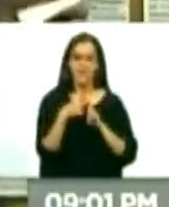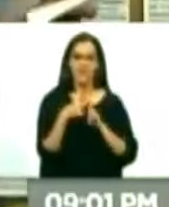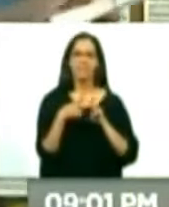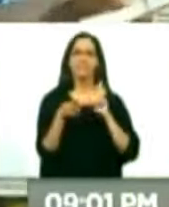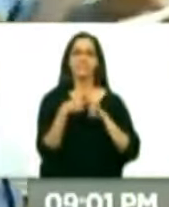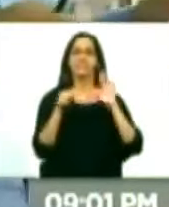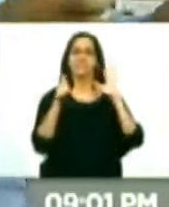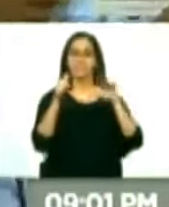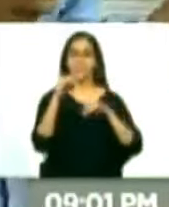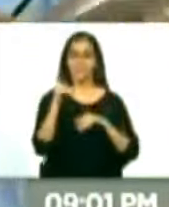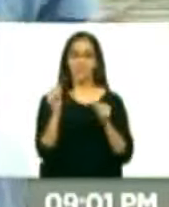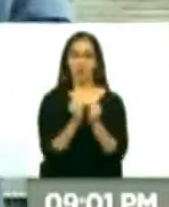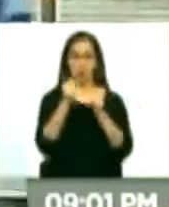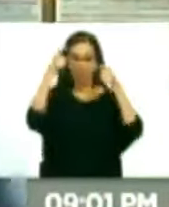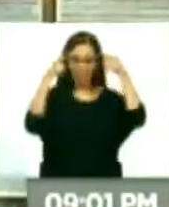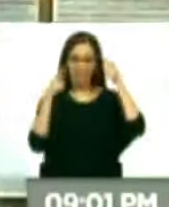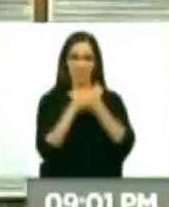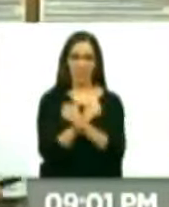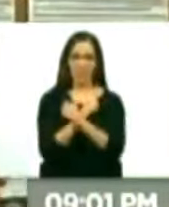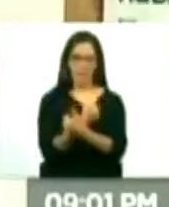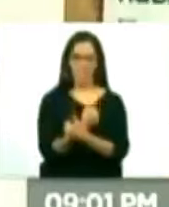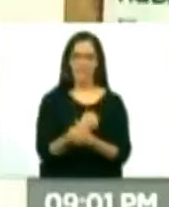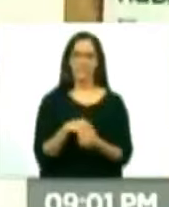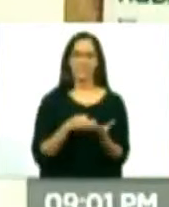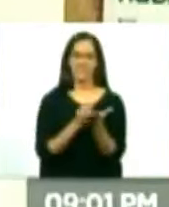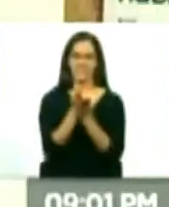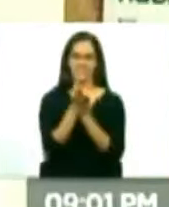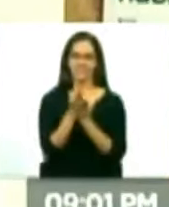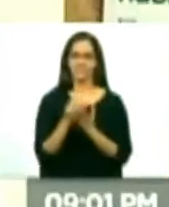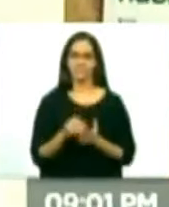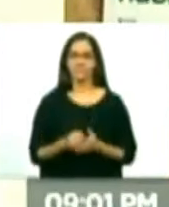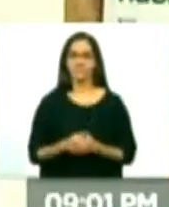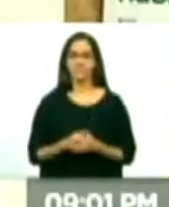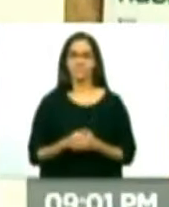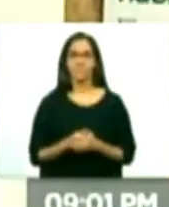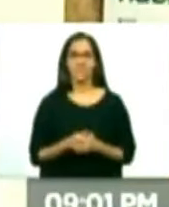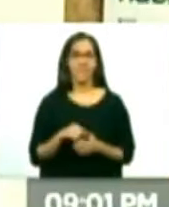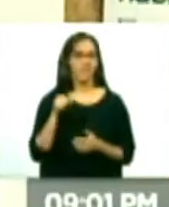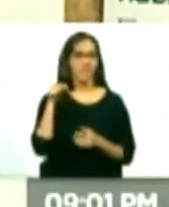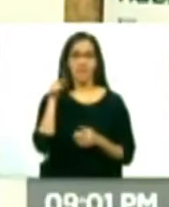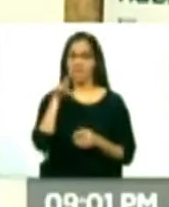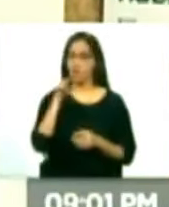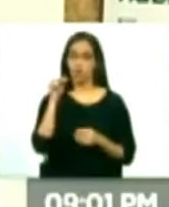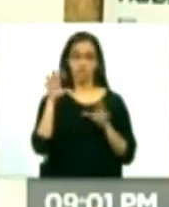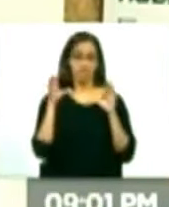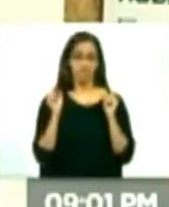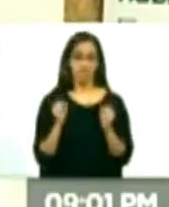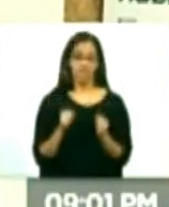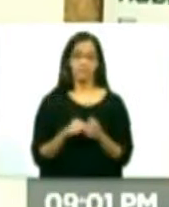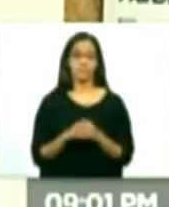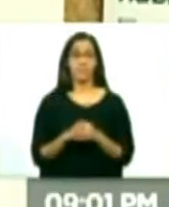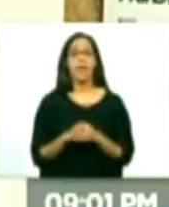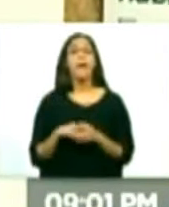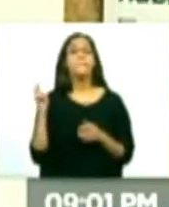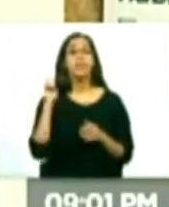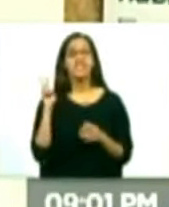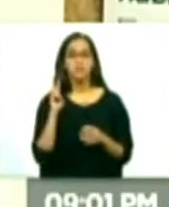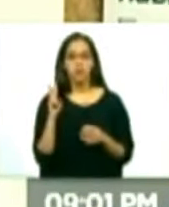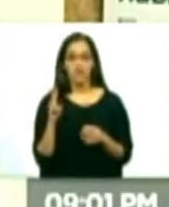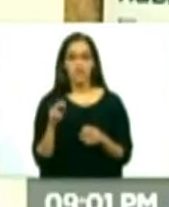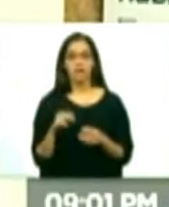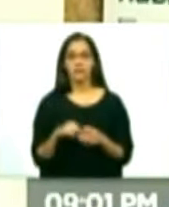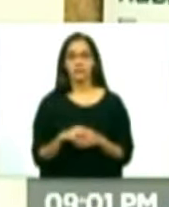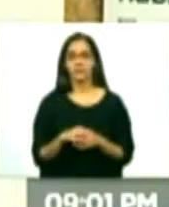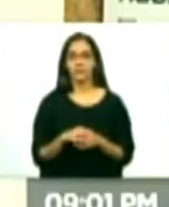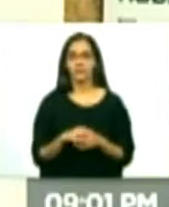Numeral 6D con Chávez por amor y lealtad. Ni ellos entienden. Venezuela, la patilla podrida. Dirigentes